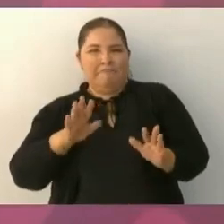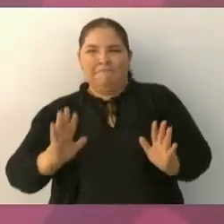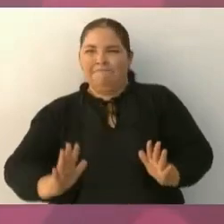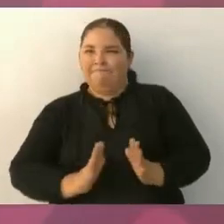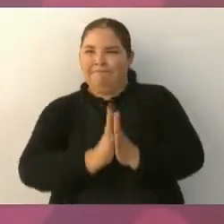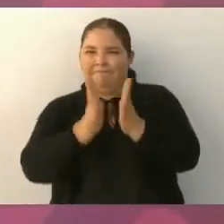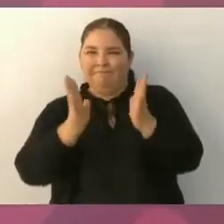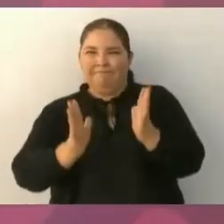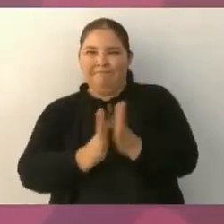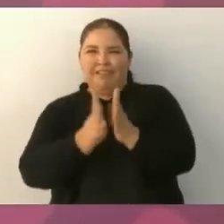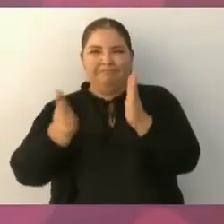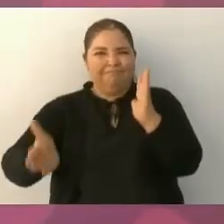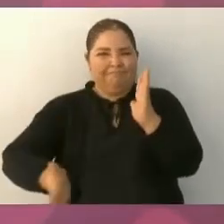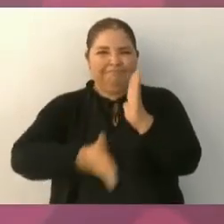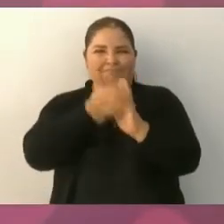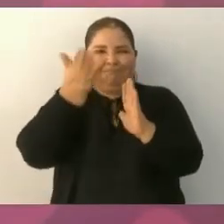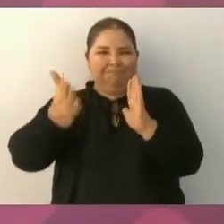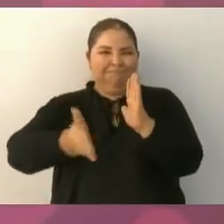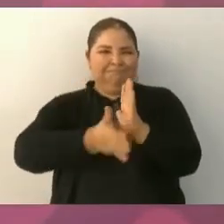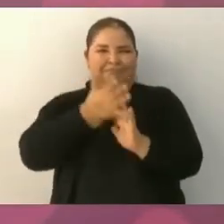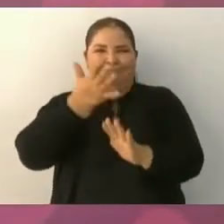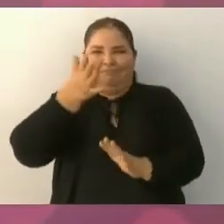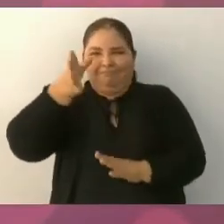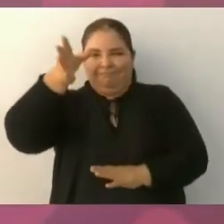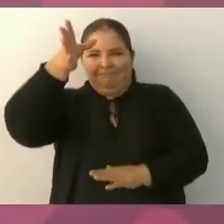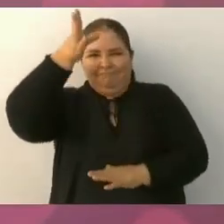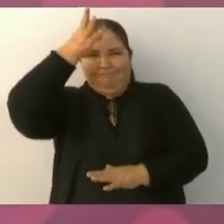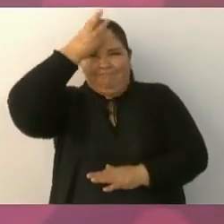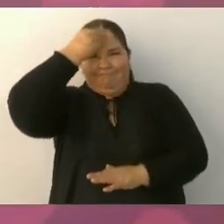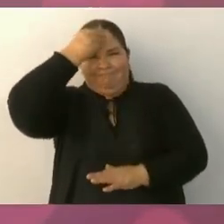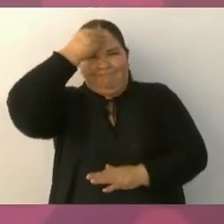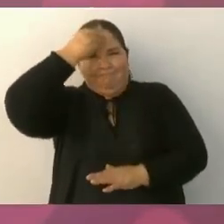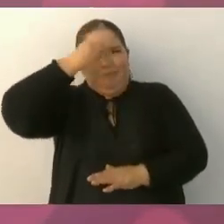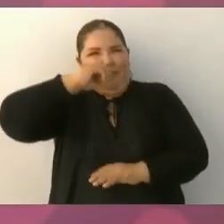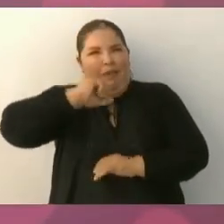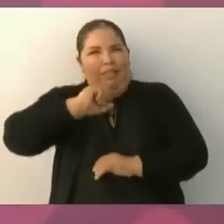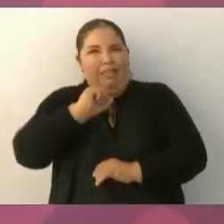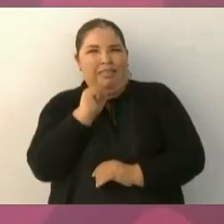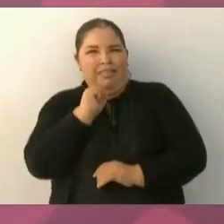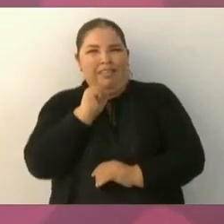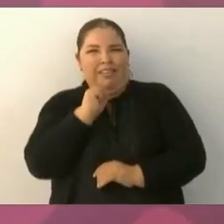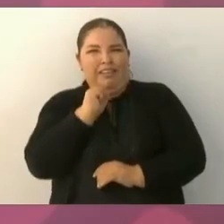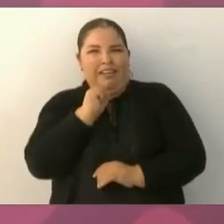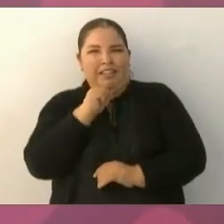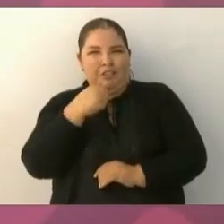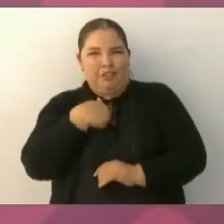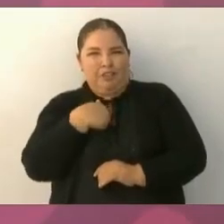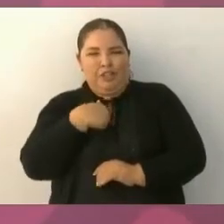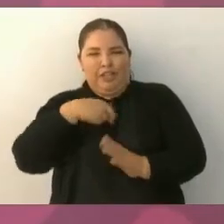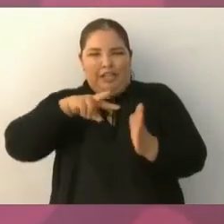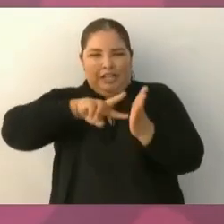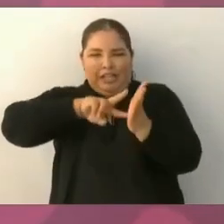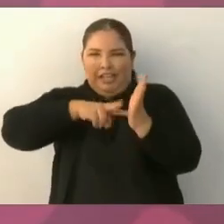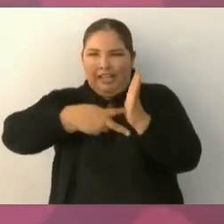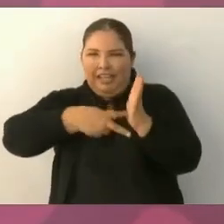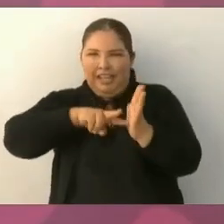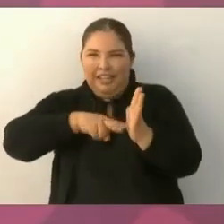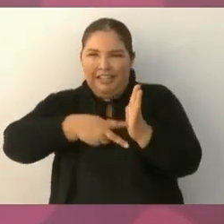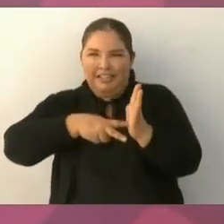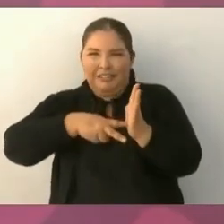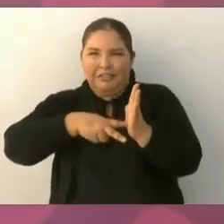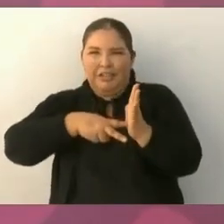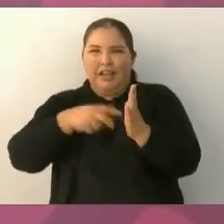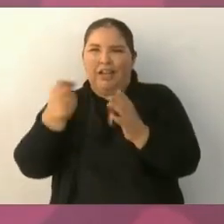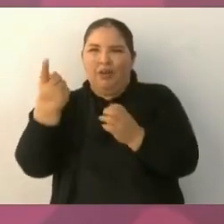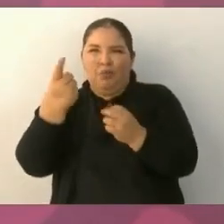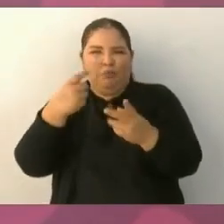como esta se nos queda, y esa satisfacción se nos queda como ingenieros civiles, en el caso de algunos de nosotros,